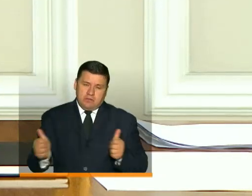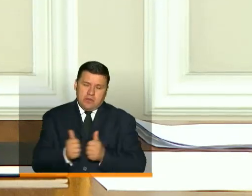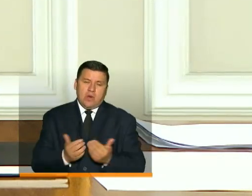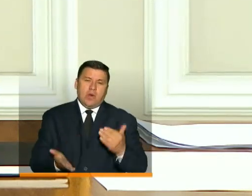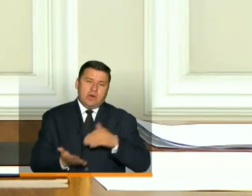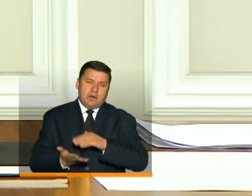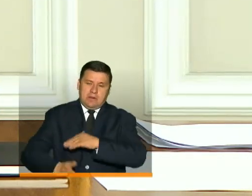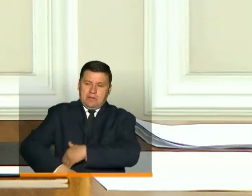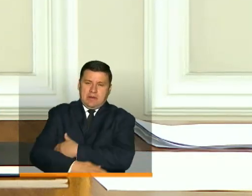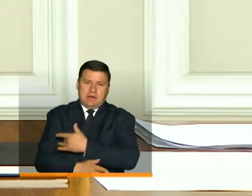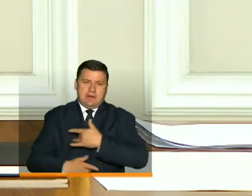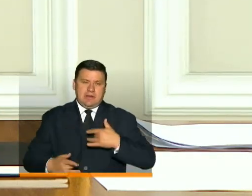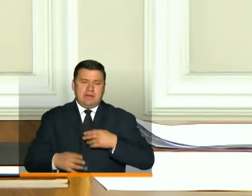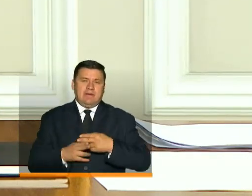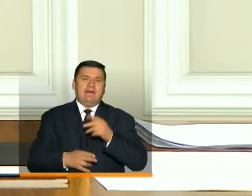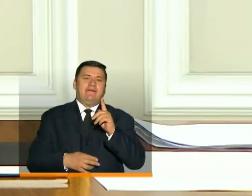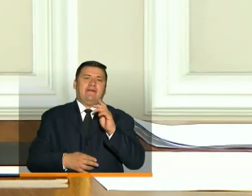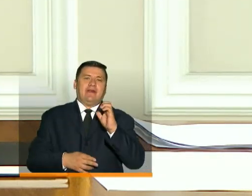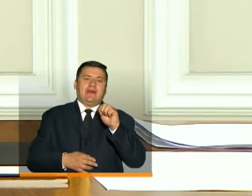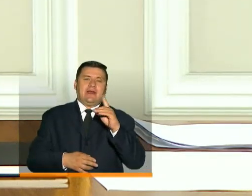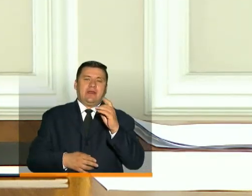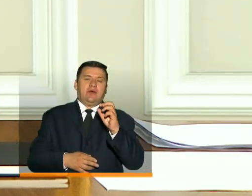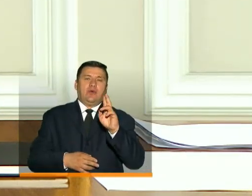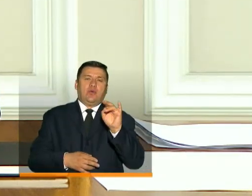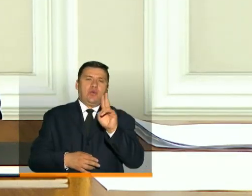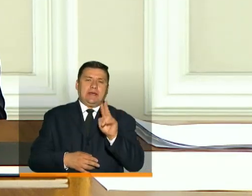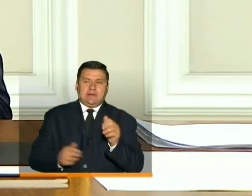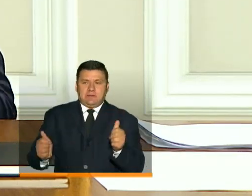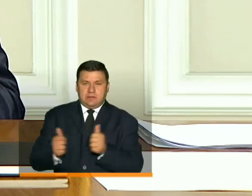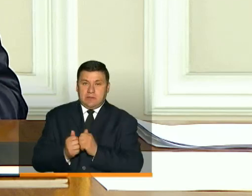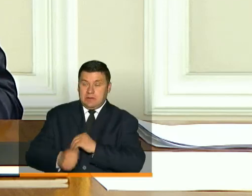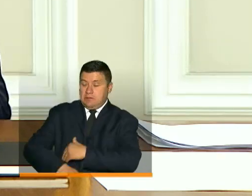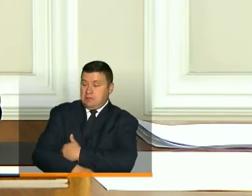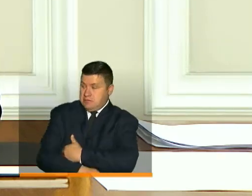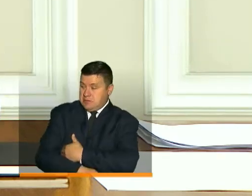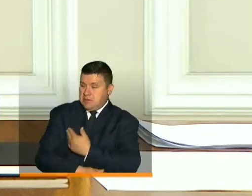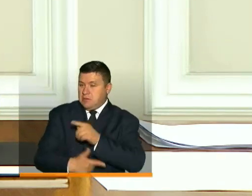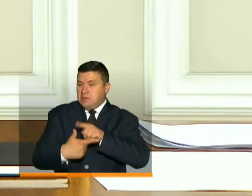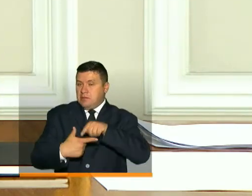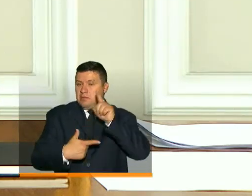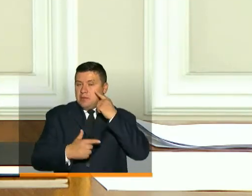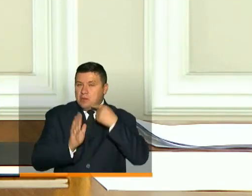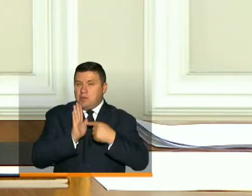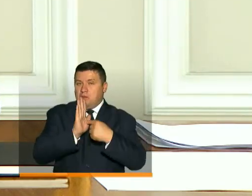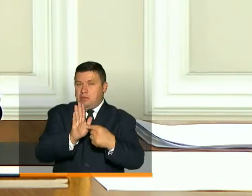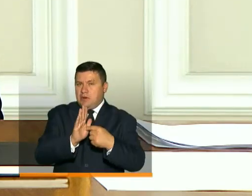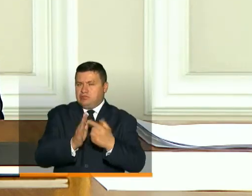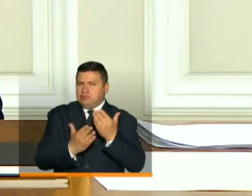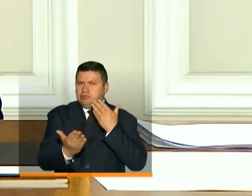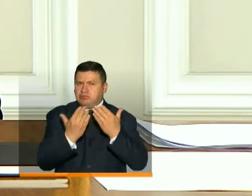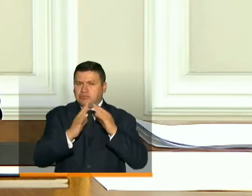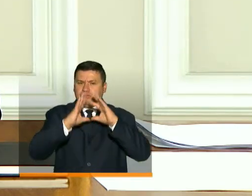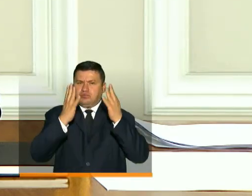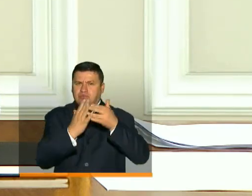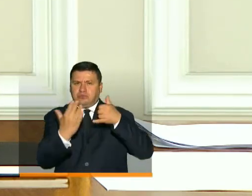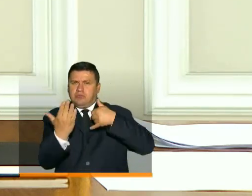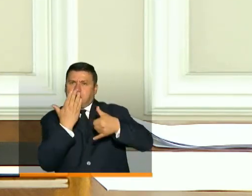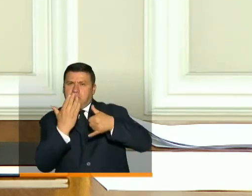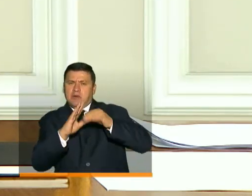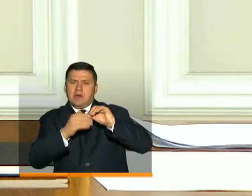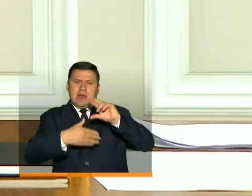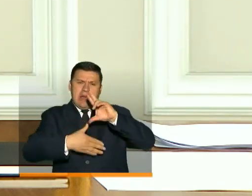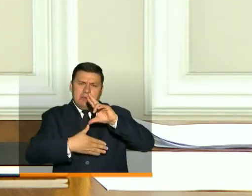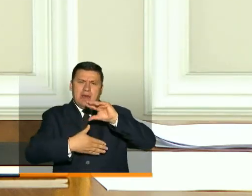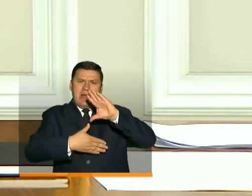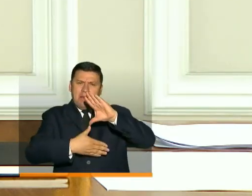vez más el ministro de Salud, Fernando Ruiz. Hemos visto, ministro, este balance en la comparación con el mundo, con América Latina.